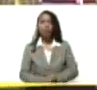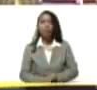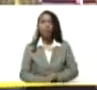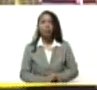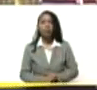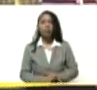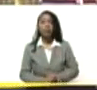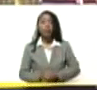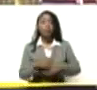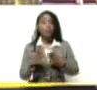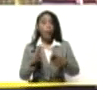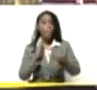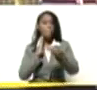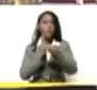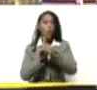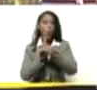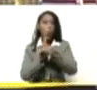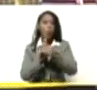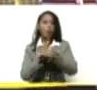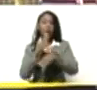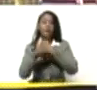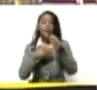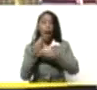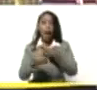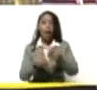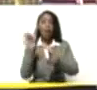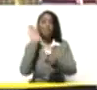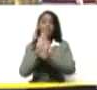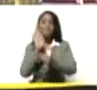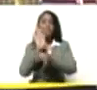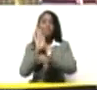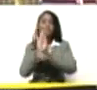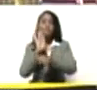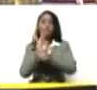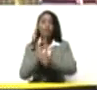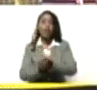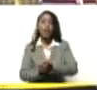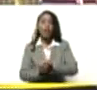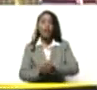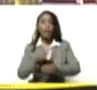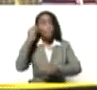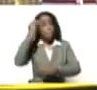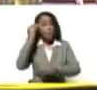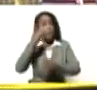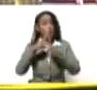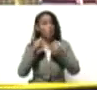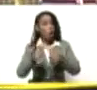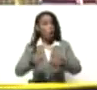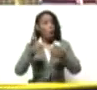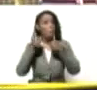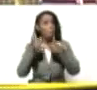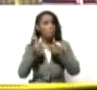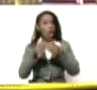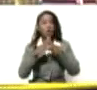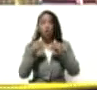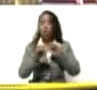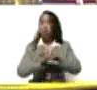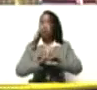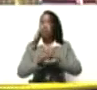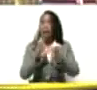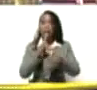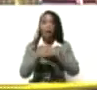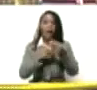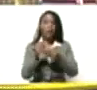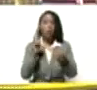se estanque, que se haga conservadora, que crea que todo está bien, que ya todo está hecho